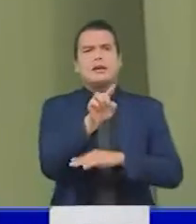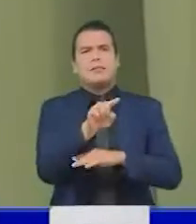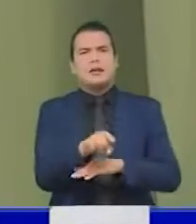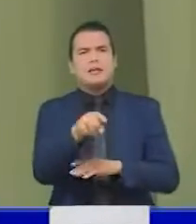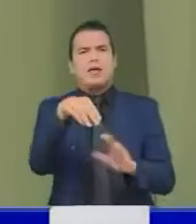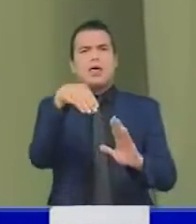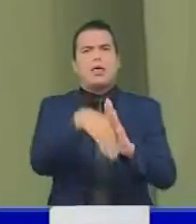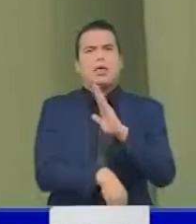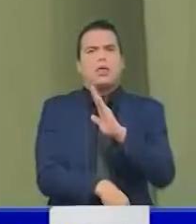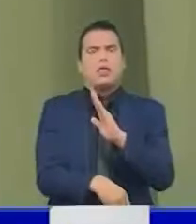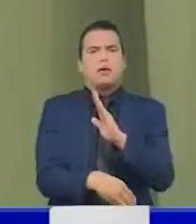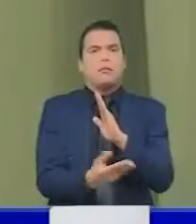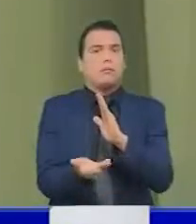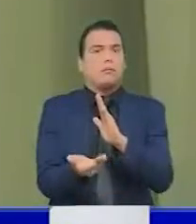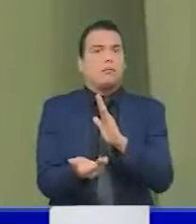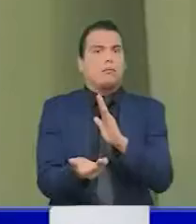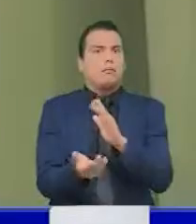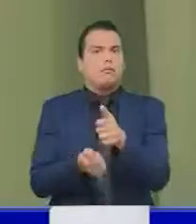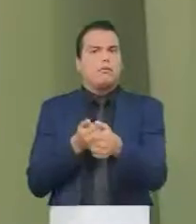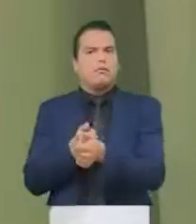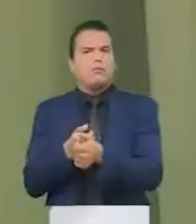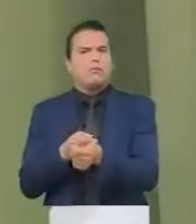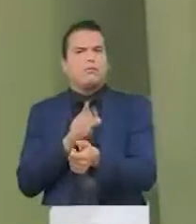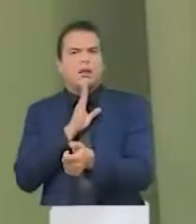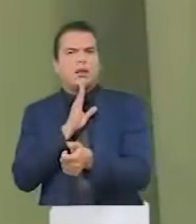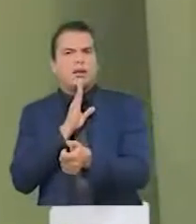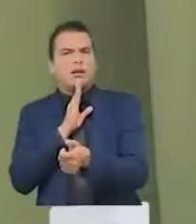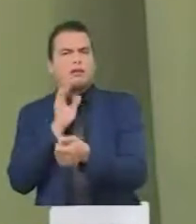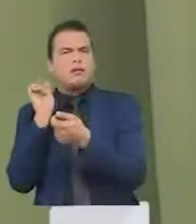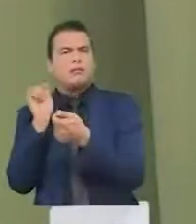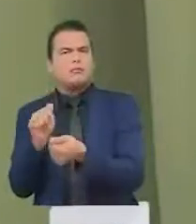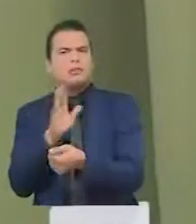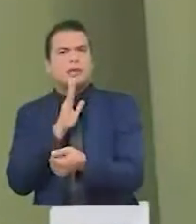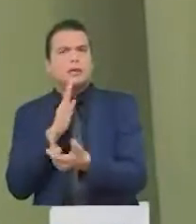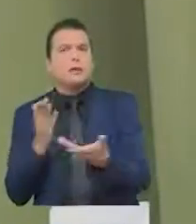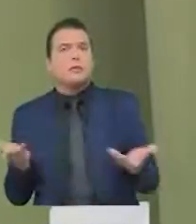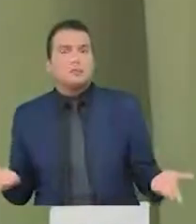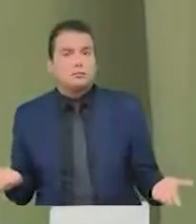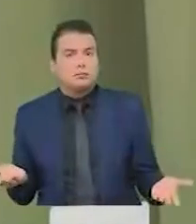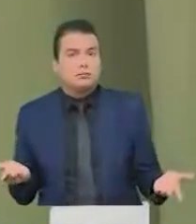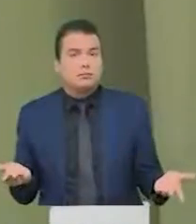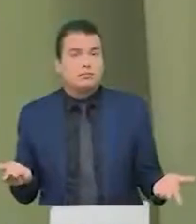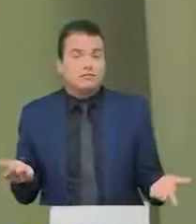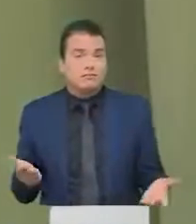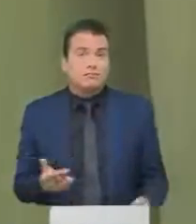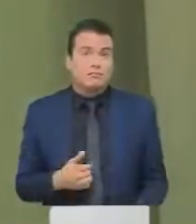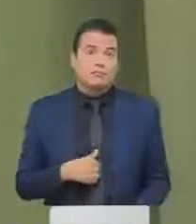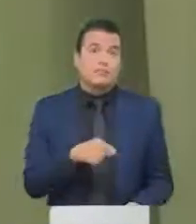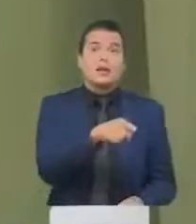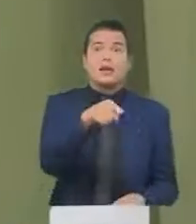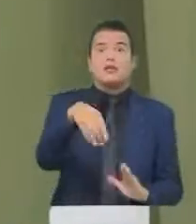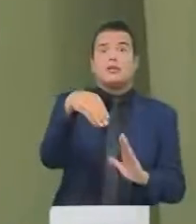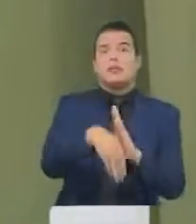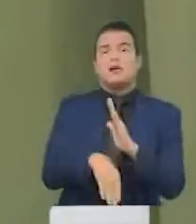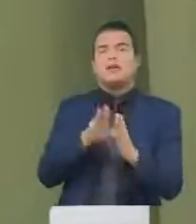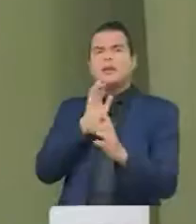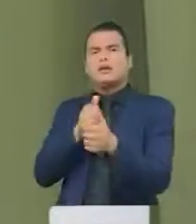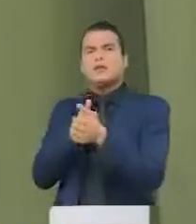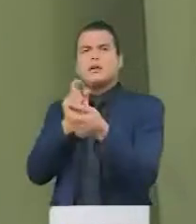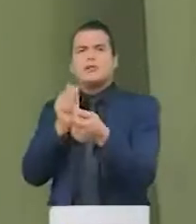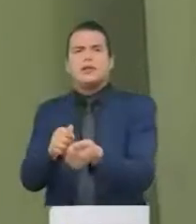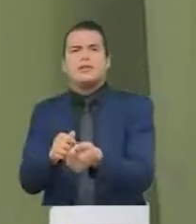gps se quiebran la costilla aquí y quien las mantiene y después no el problema no es que quieren y quien la